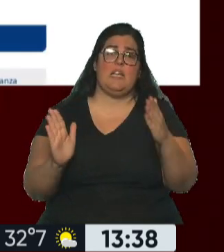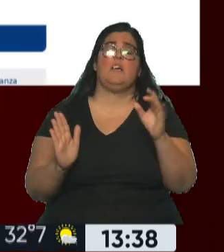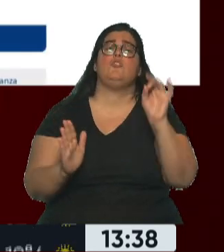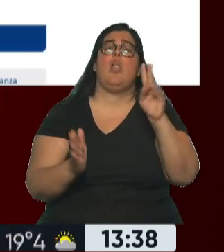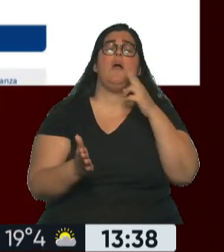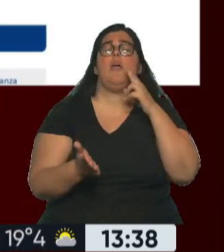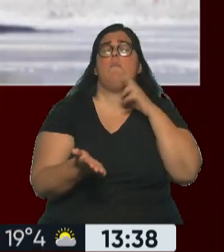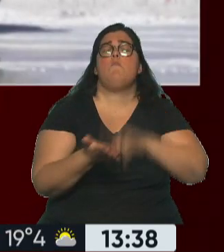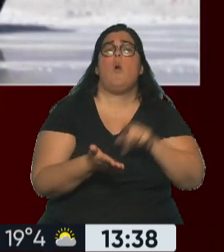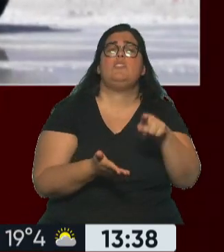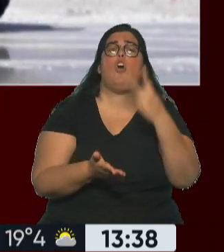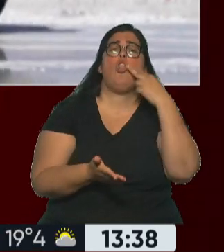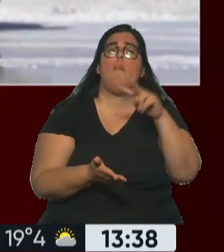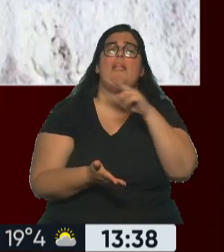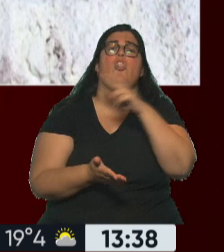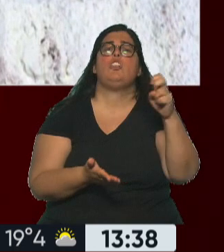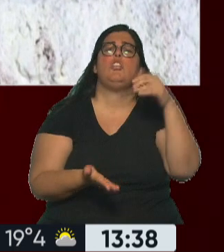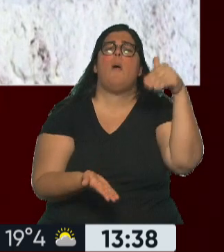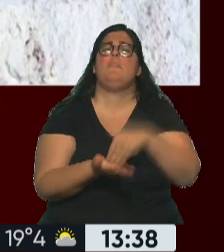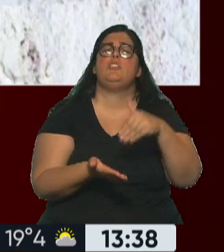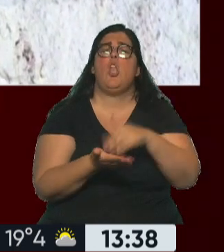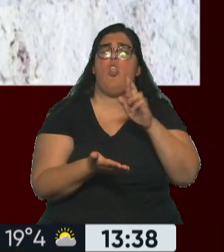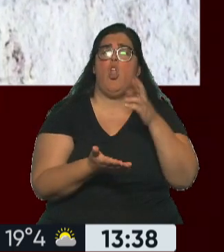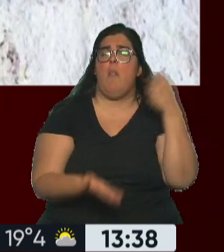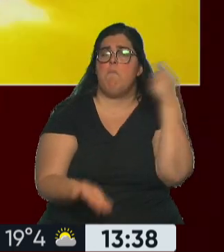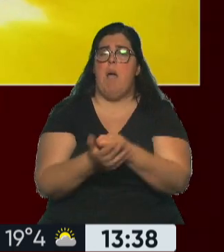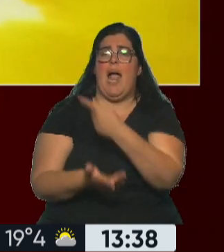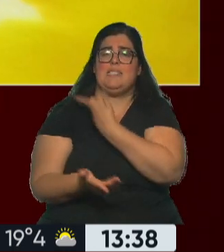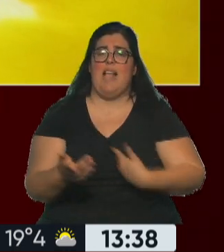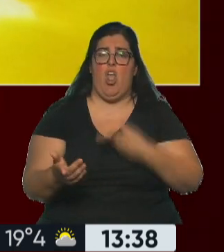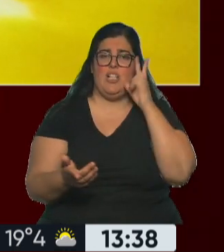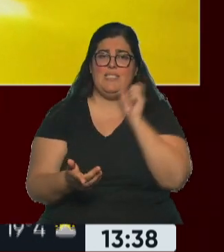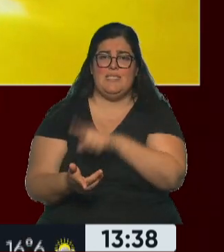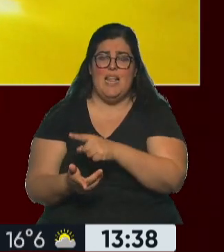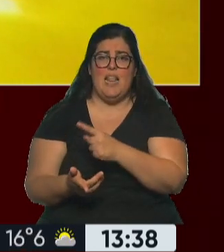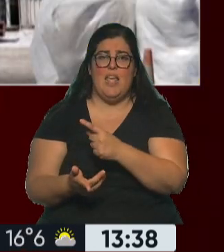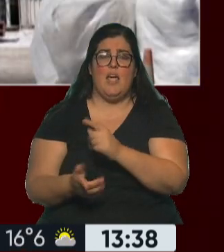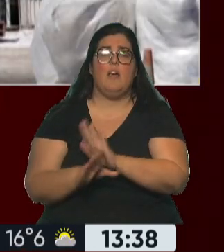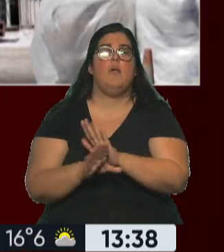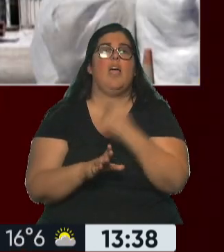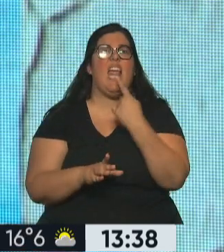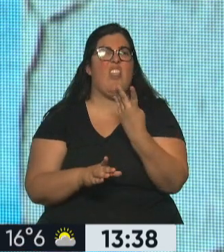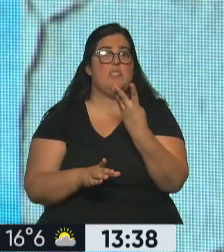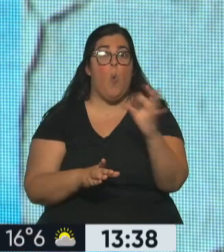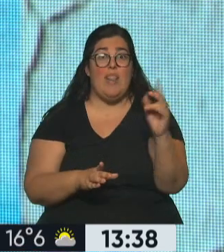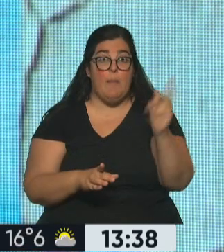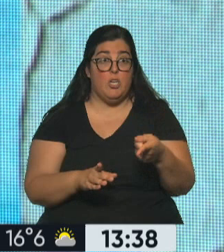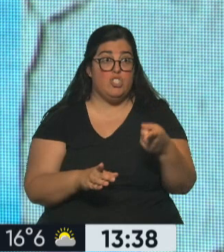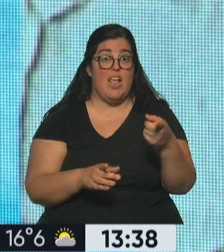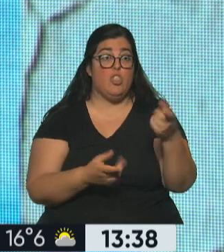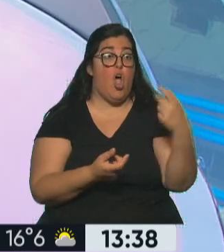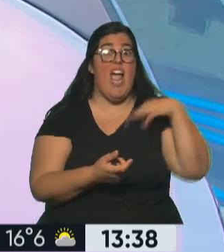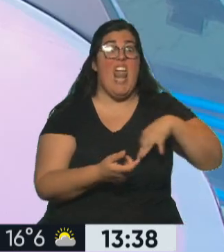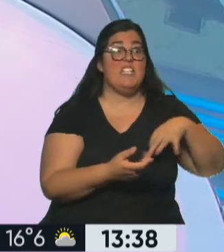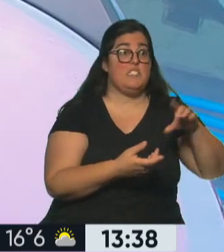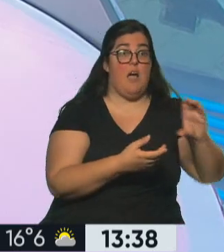Estado chileno 2.200 millones de dólares. Solo una empresa en los primeros 6 meses. ¿Ese 40% vos decías? 40%. En la